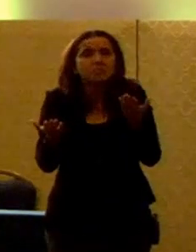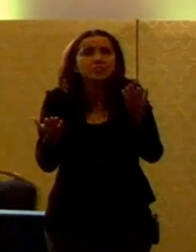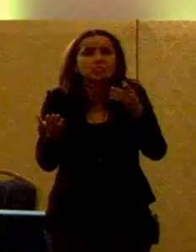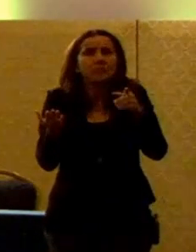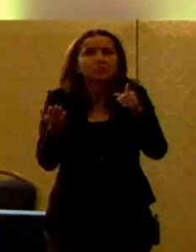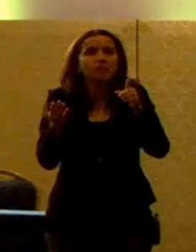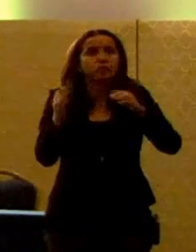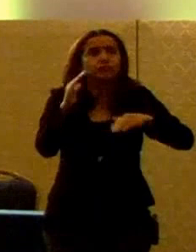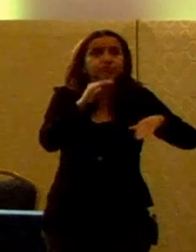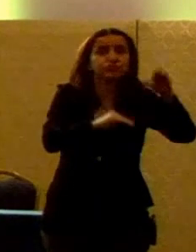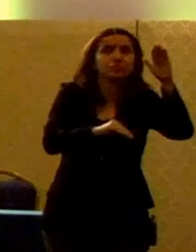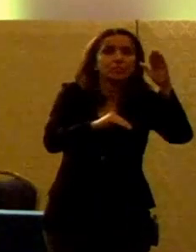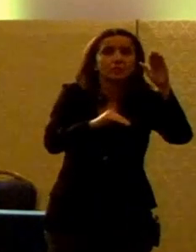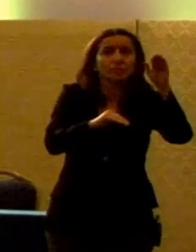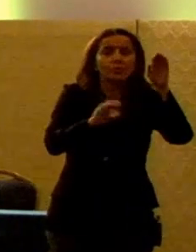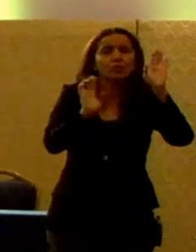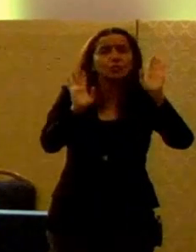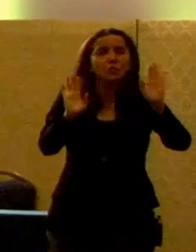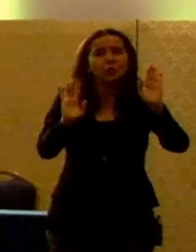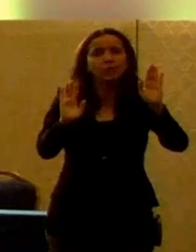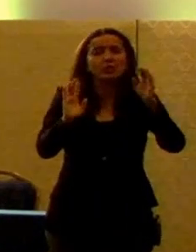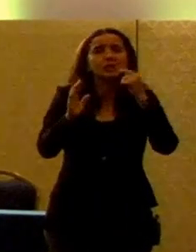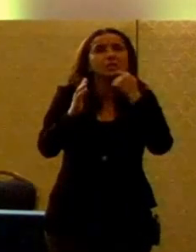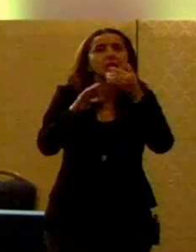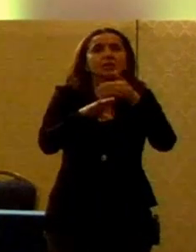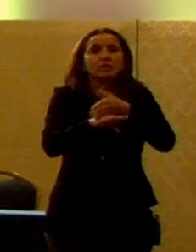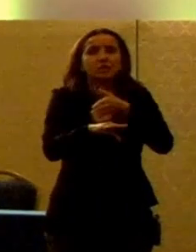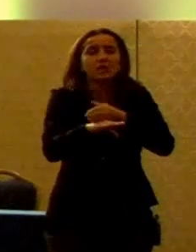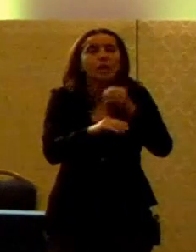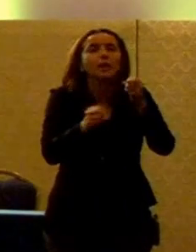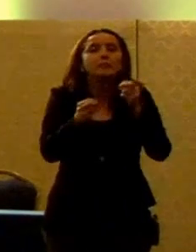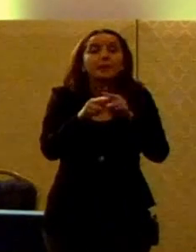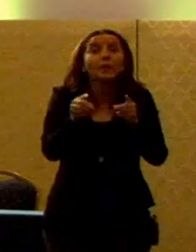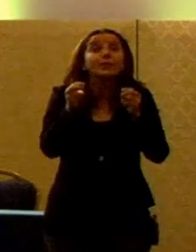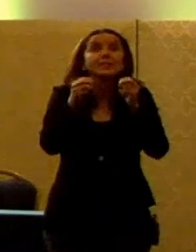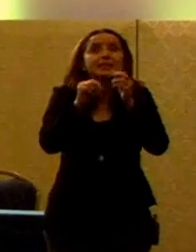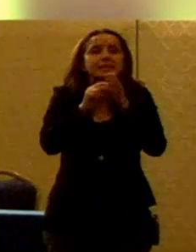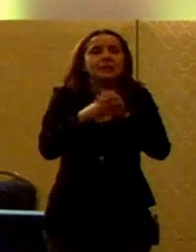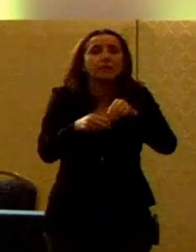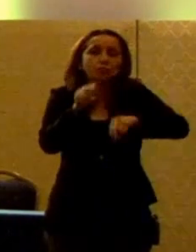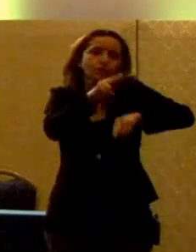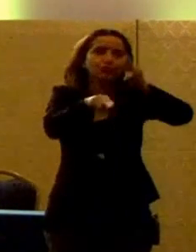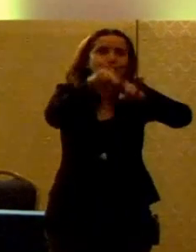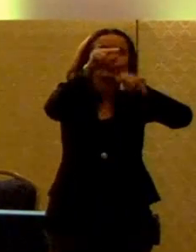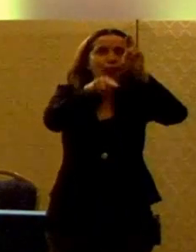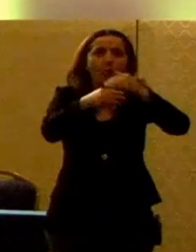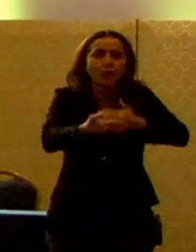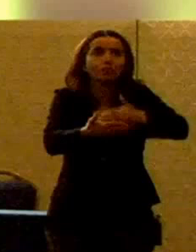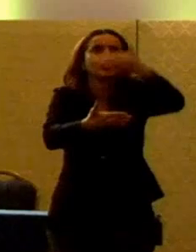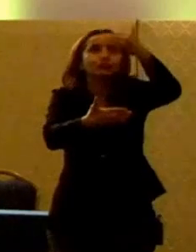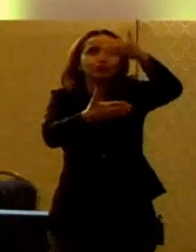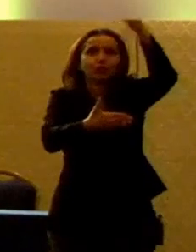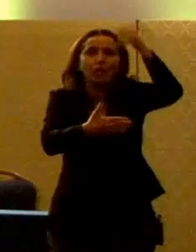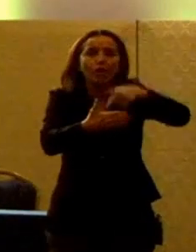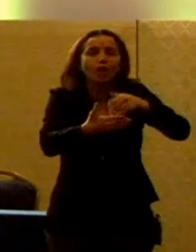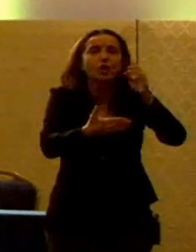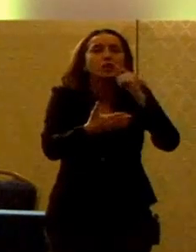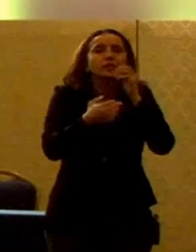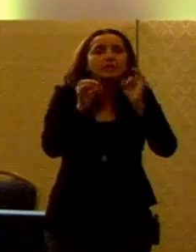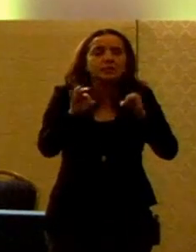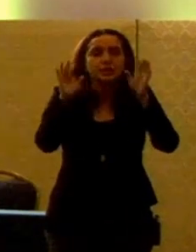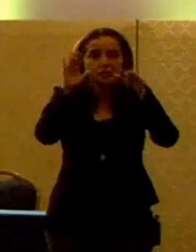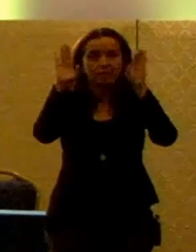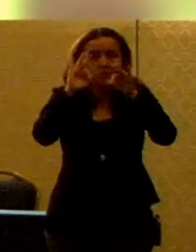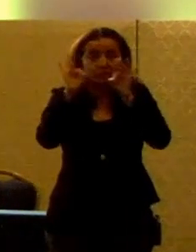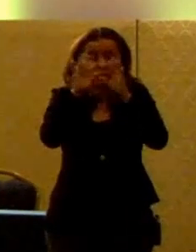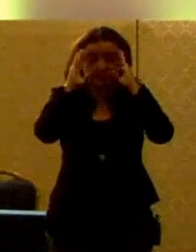Es decir, pasa a un efecto secundario el generar obras de protección, específicamente para la población, y se concentran los efectos más